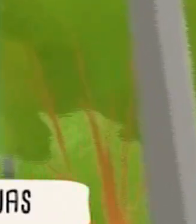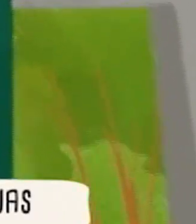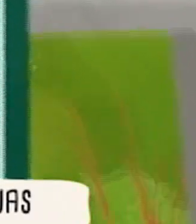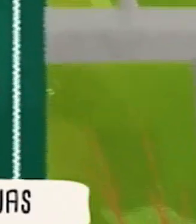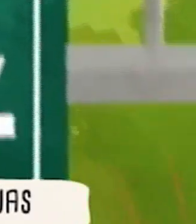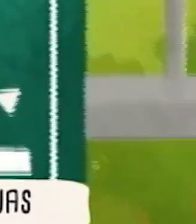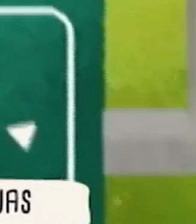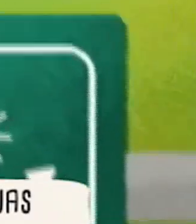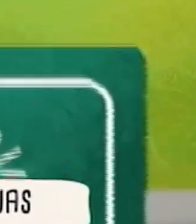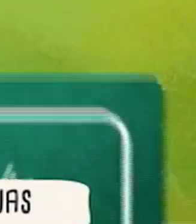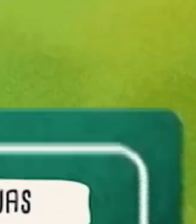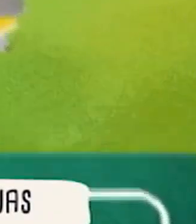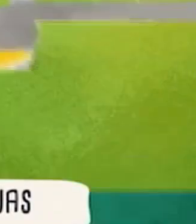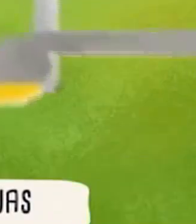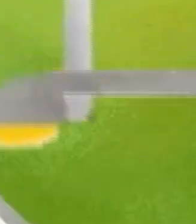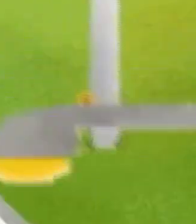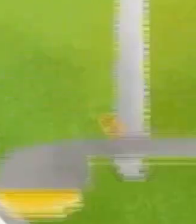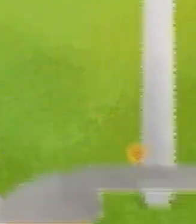Rica Televisión.